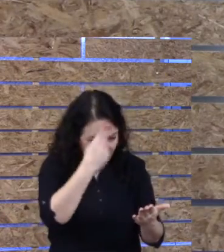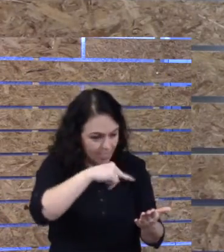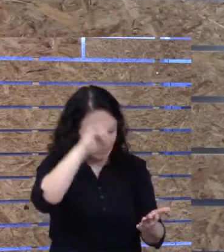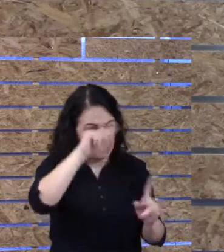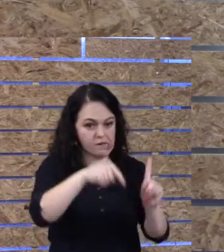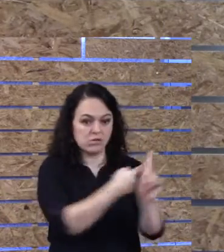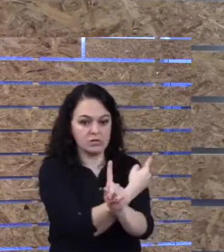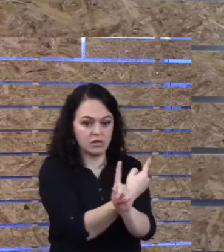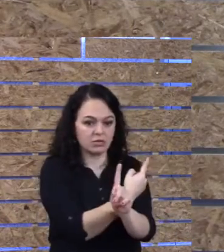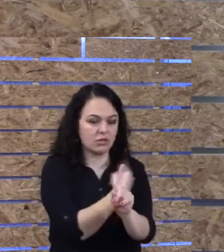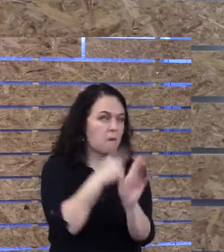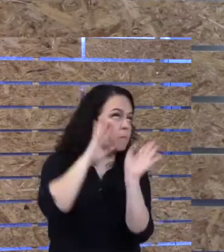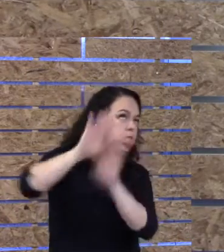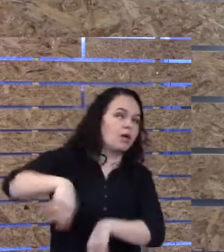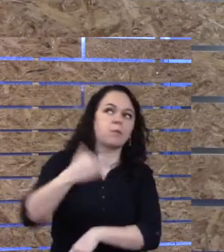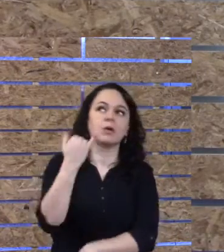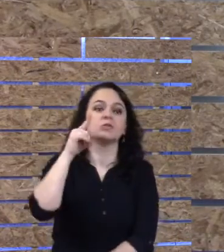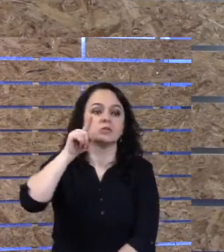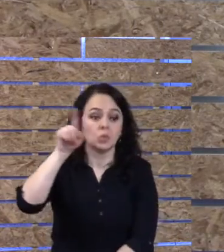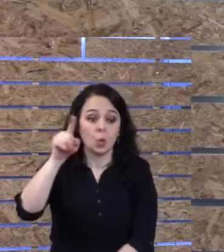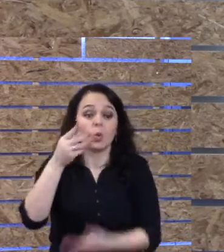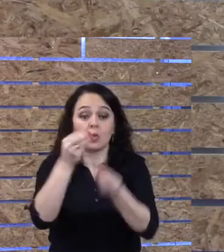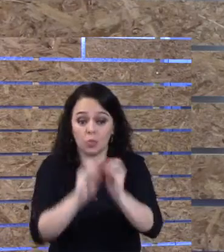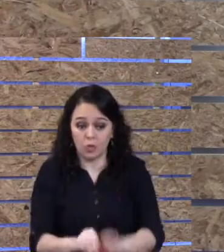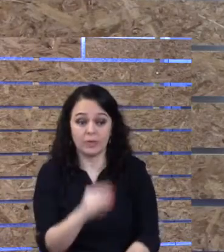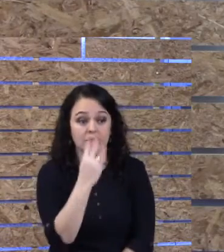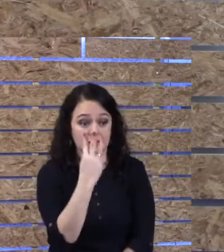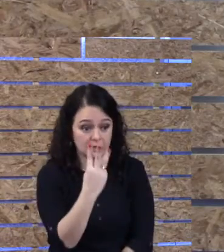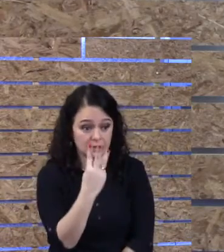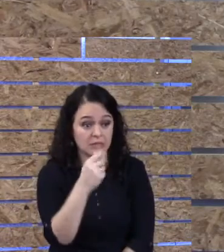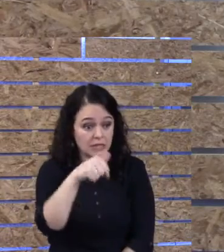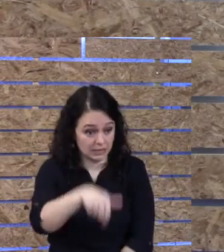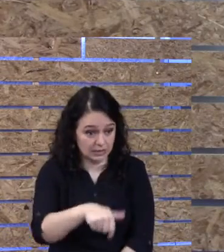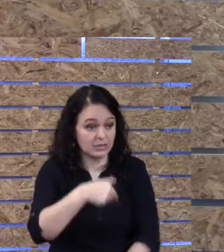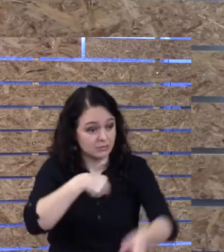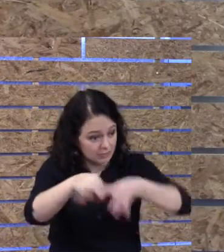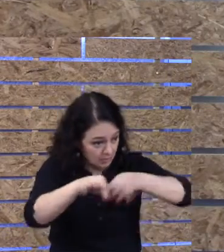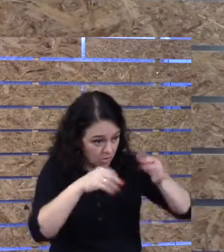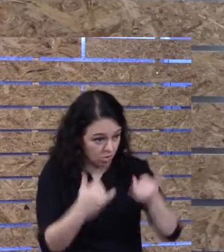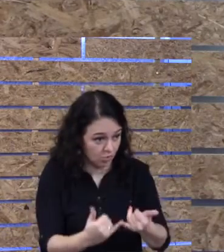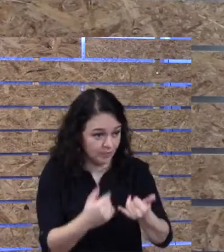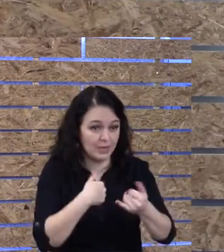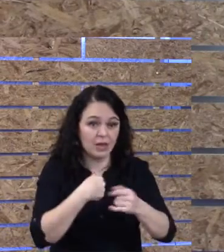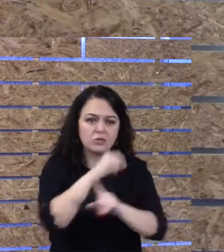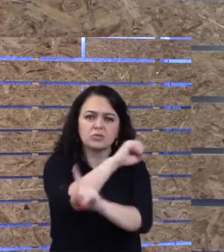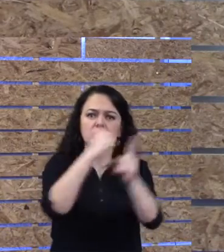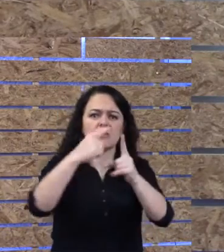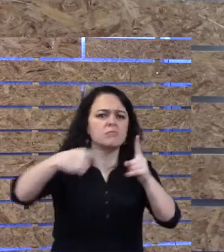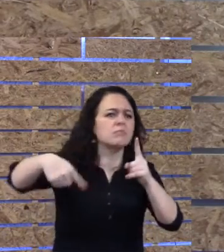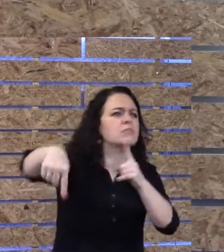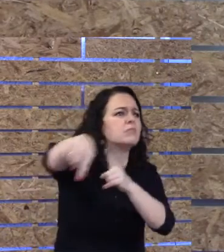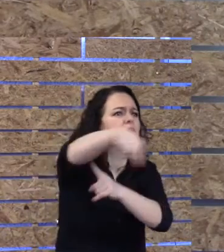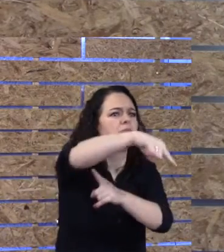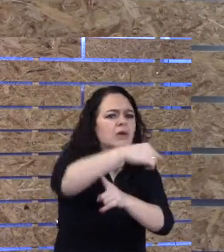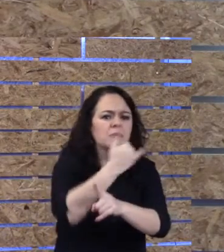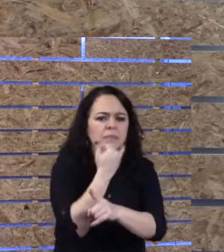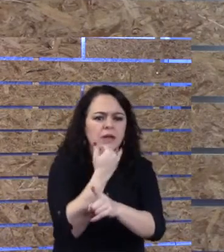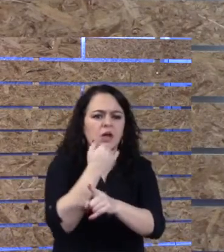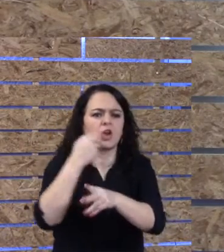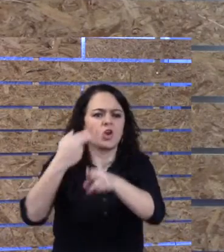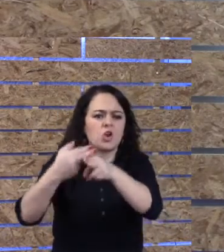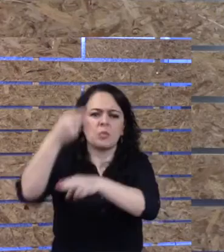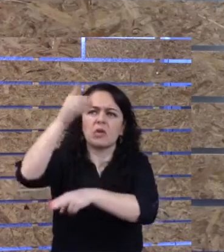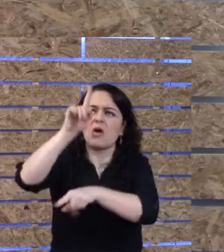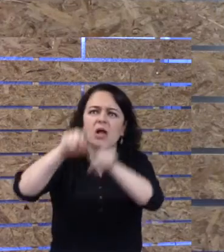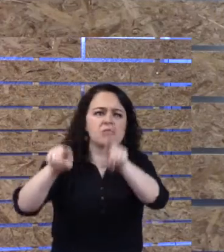Es notable en la sociedad el uso profano del nombre de Dios y de su santa palabra.